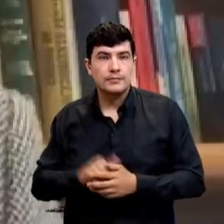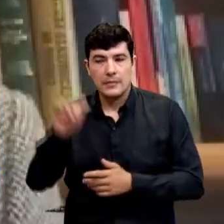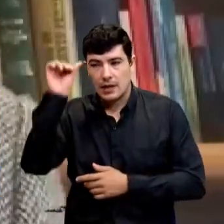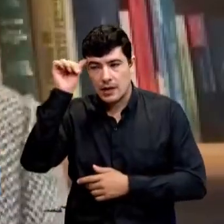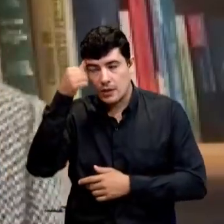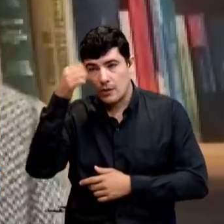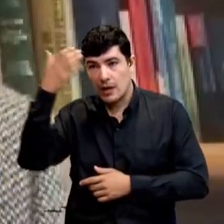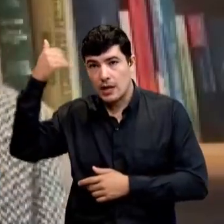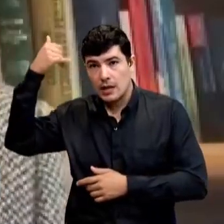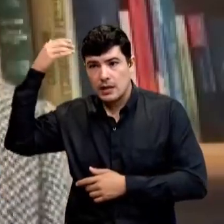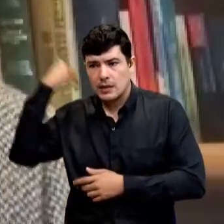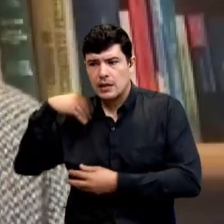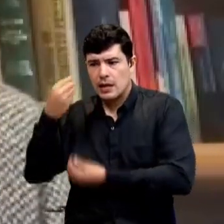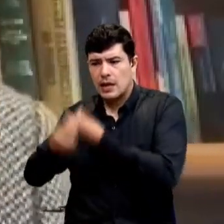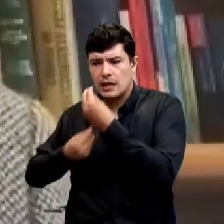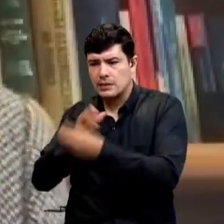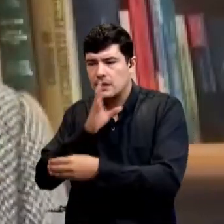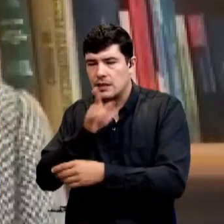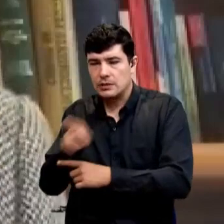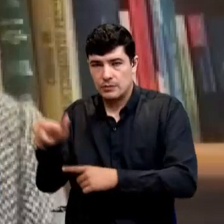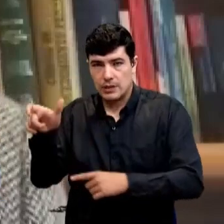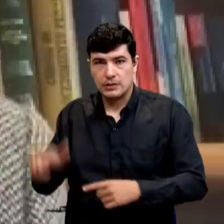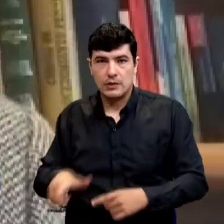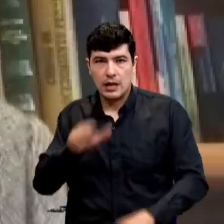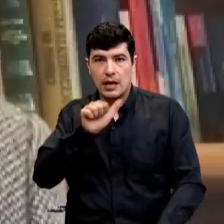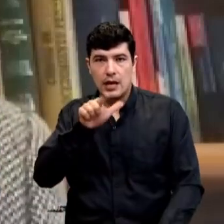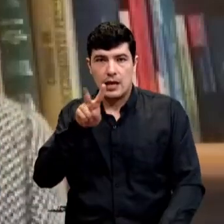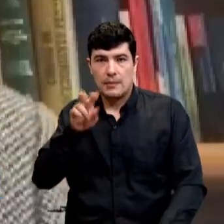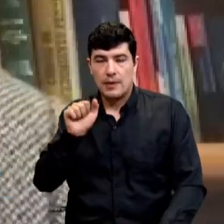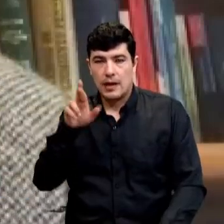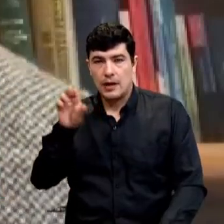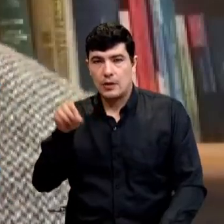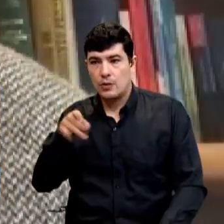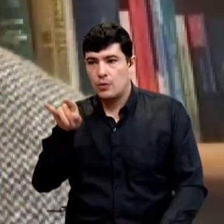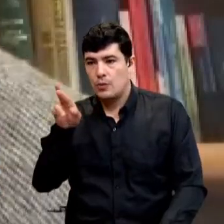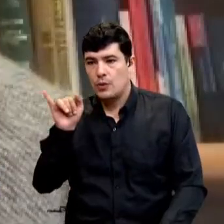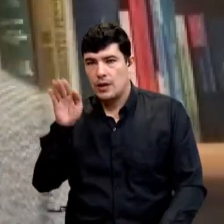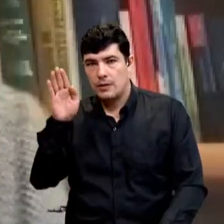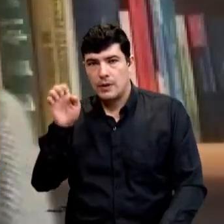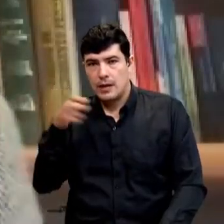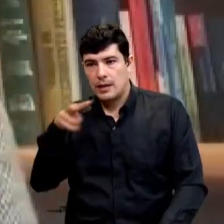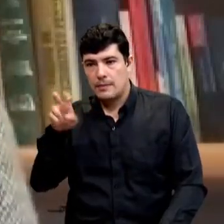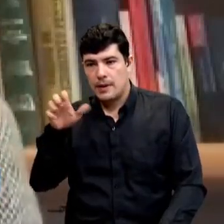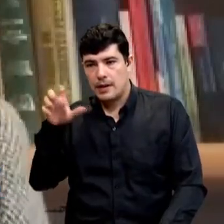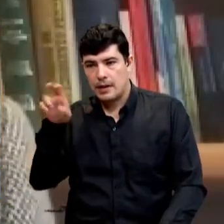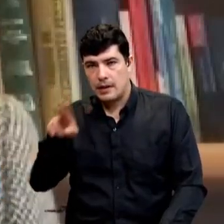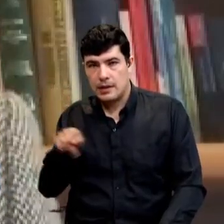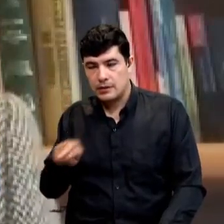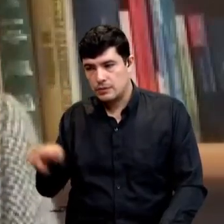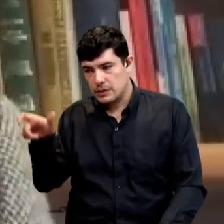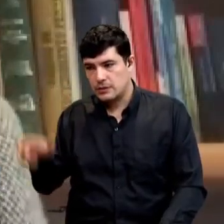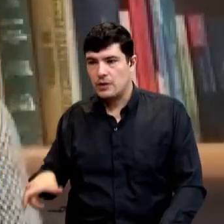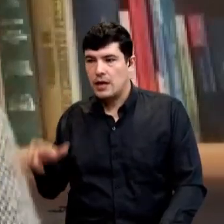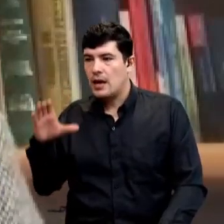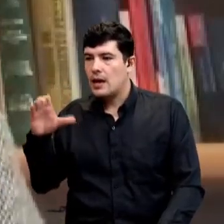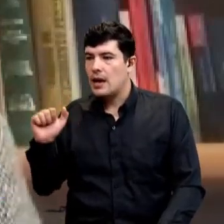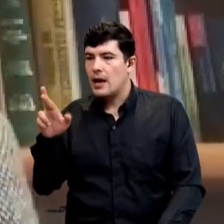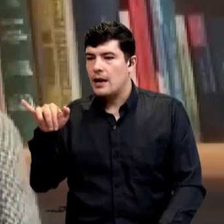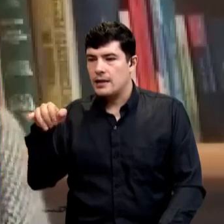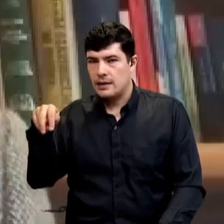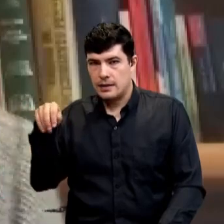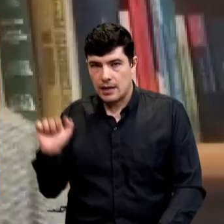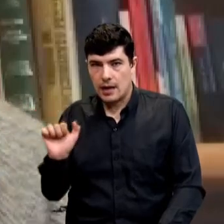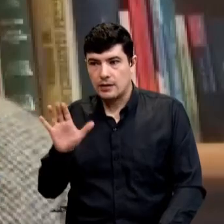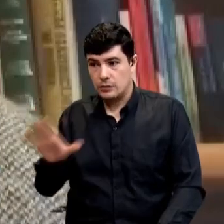recordarlo también, Álvaro Uribe Vélez con Karina, una de las guerrilleras de las FARC, que